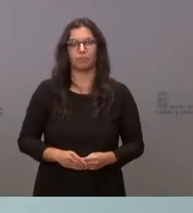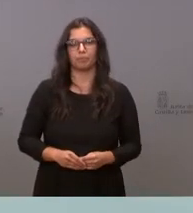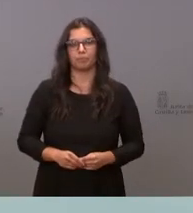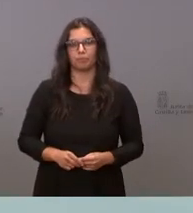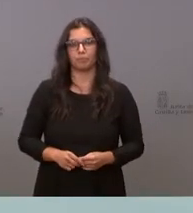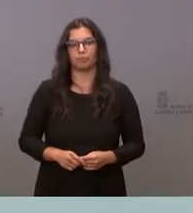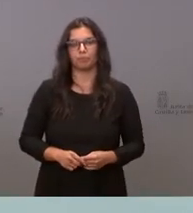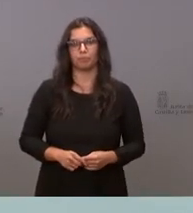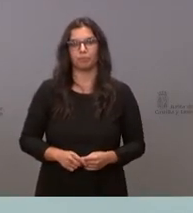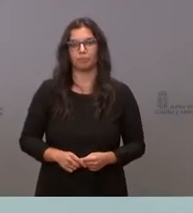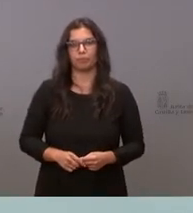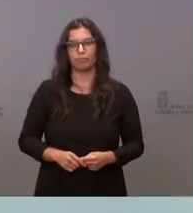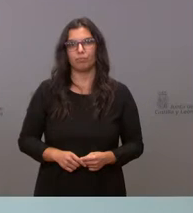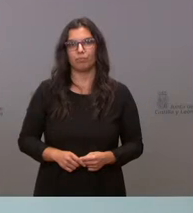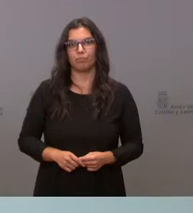Bueno,